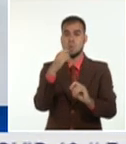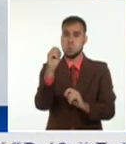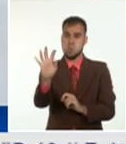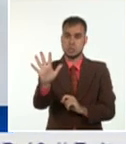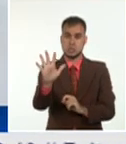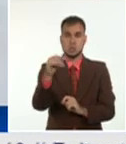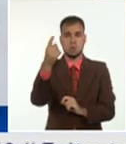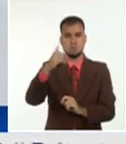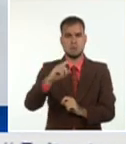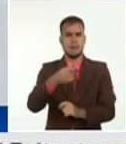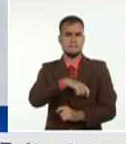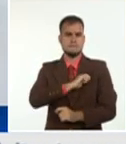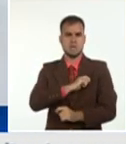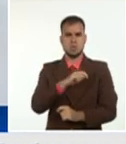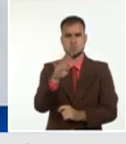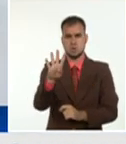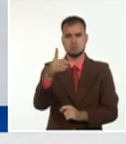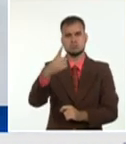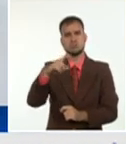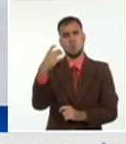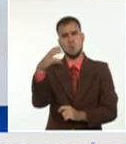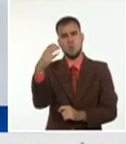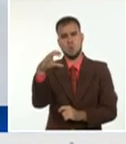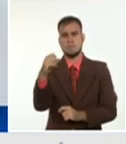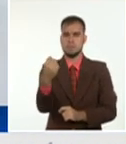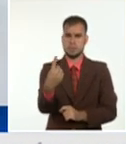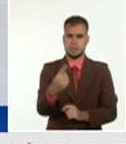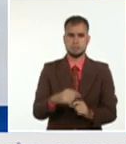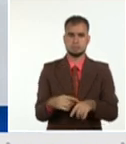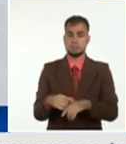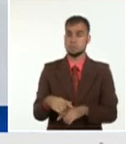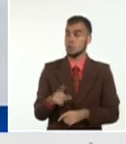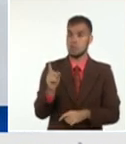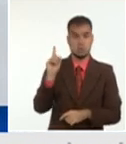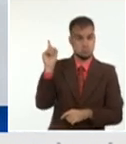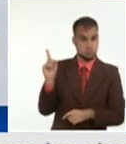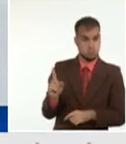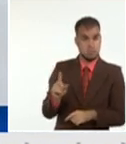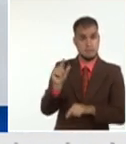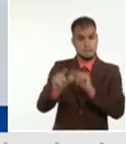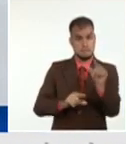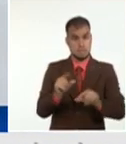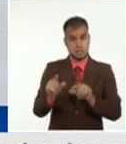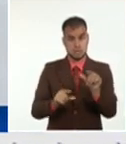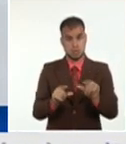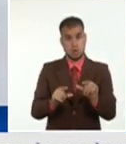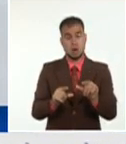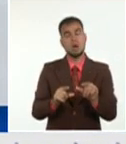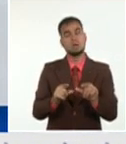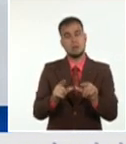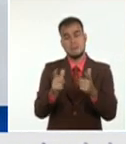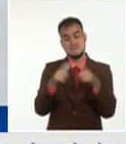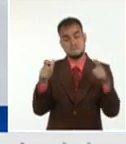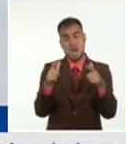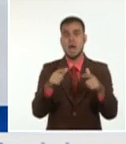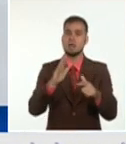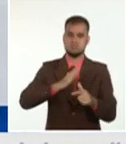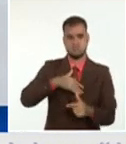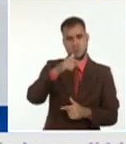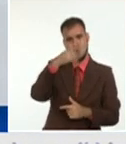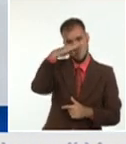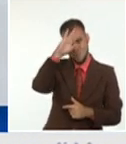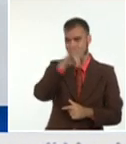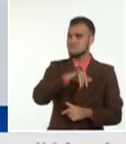importado. Todos viajeros cubanos, excepto 5 turistas filipinos procedentes